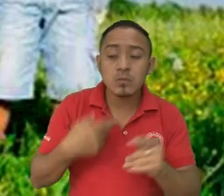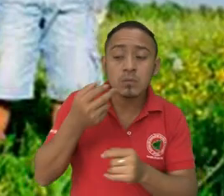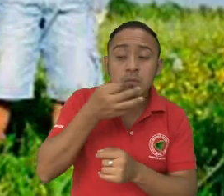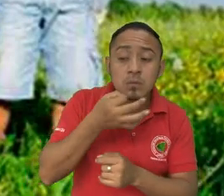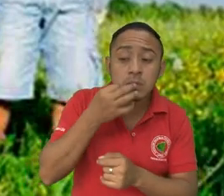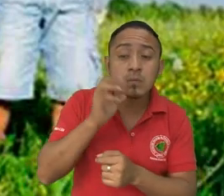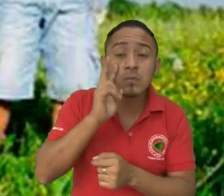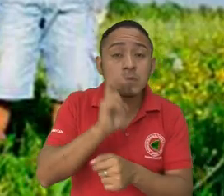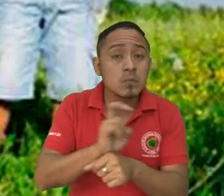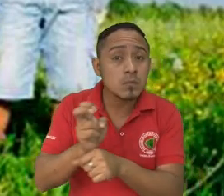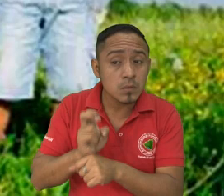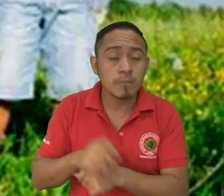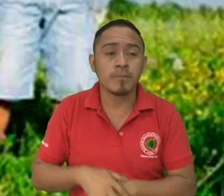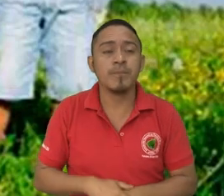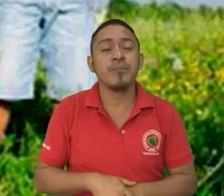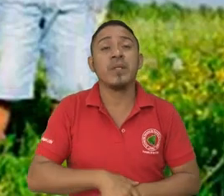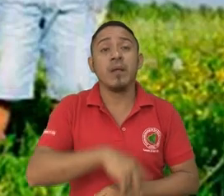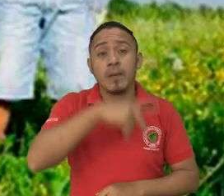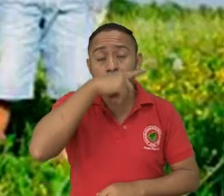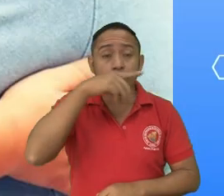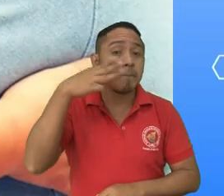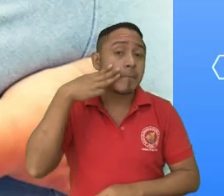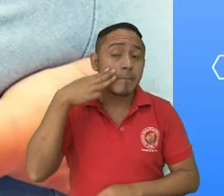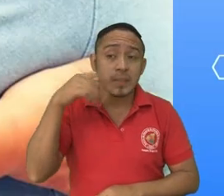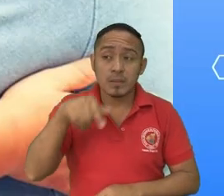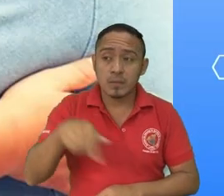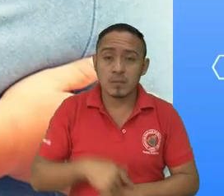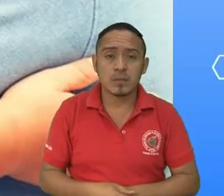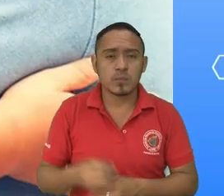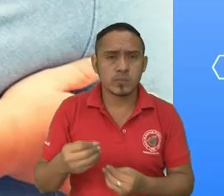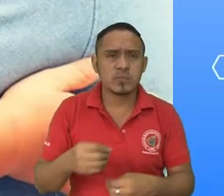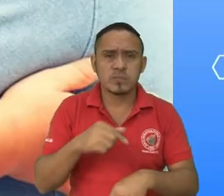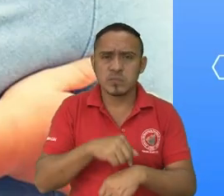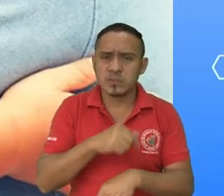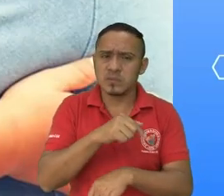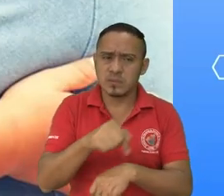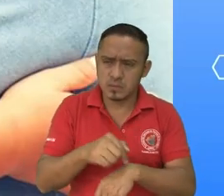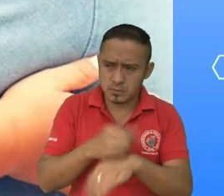los padres, sobre todo cuando el niño se encierra